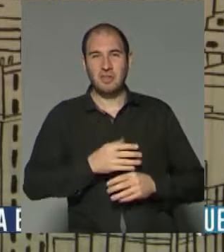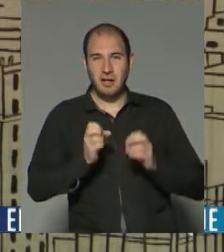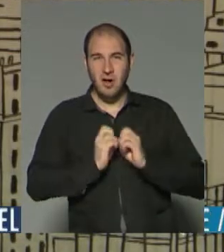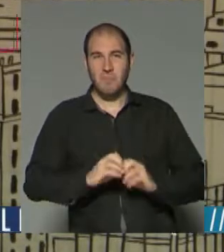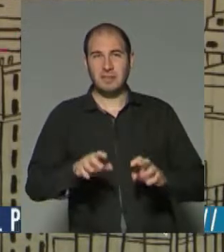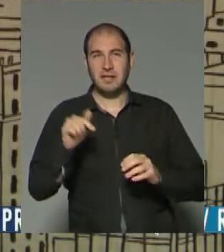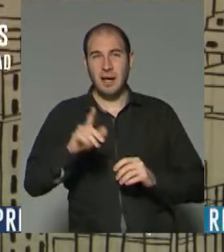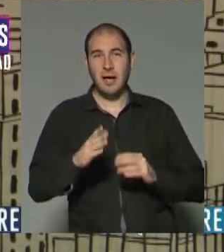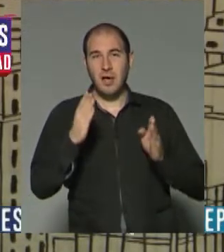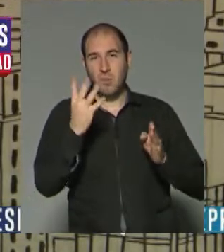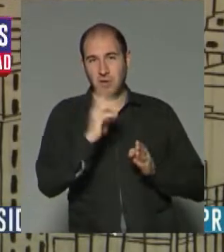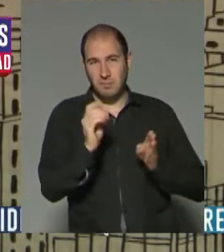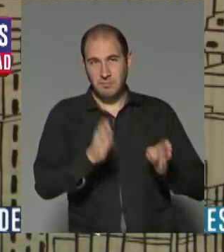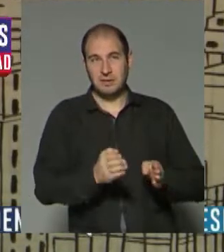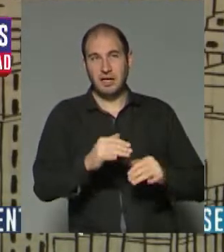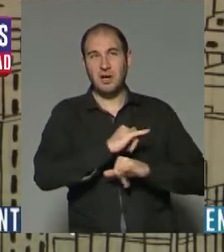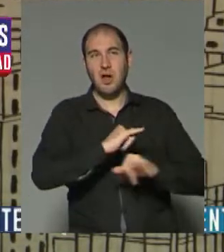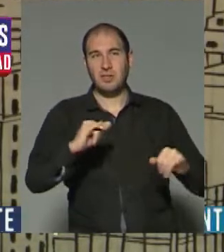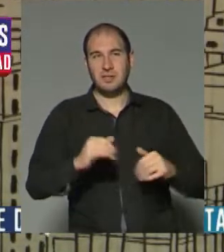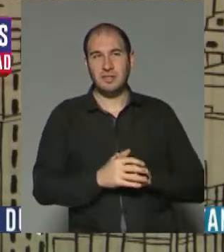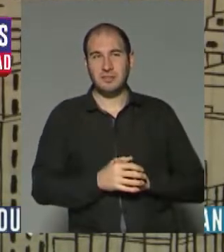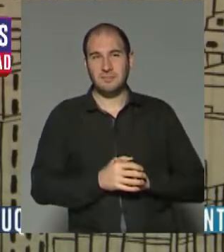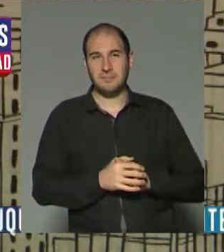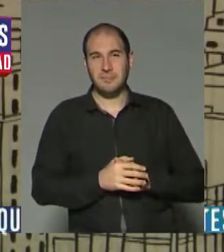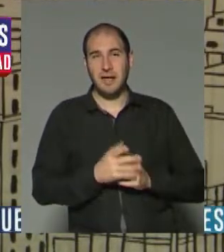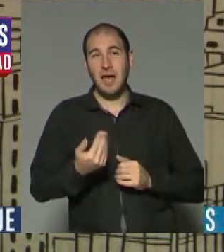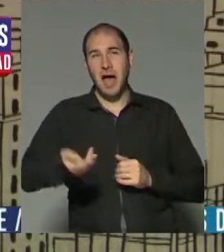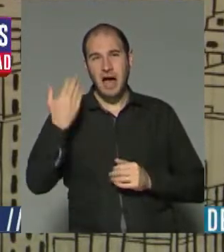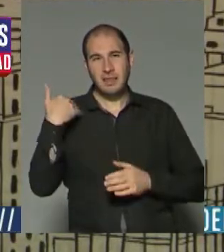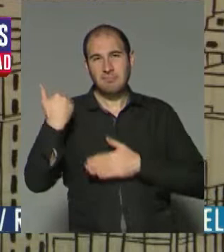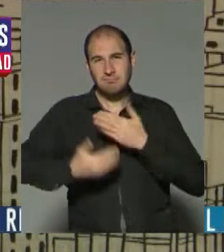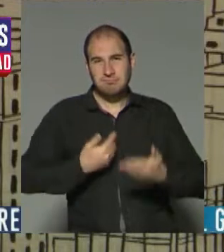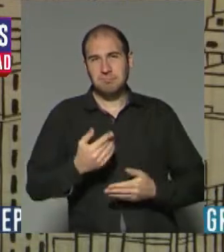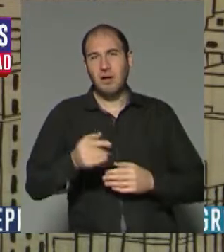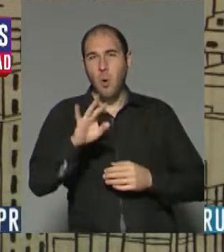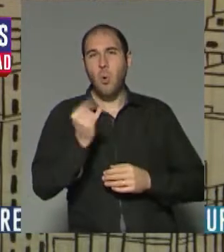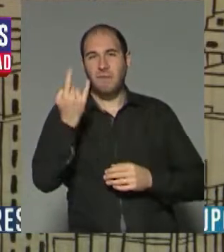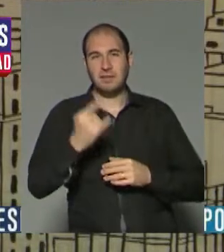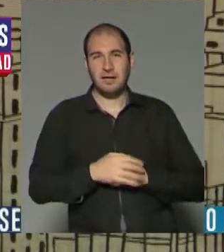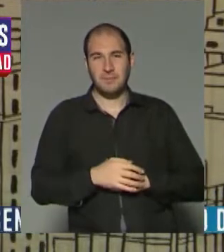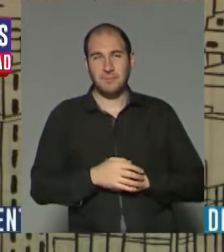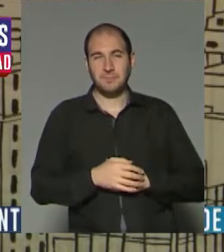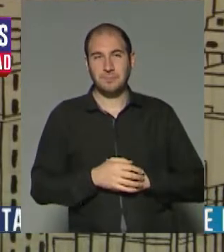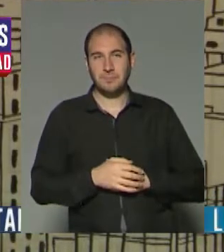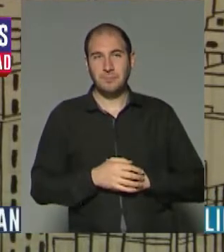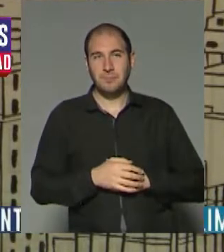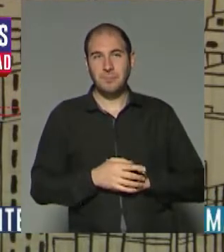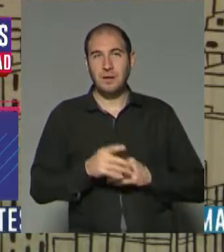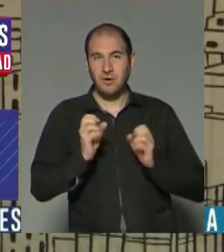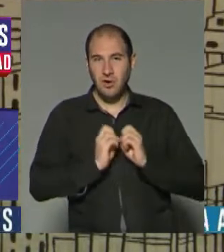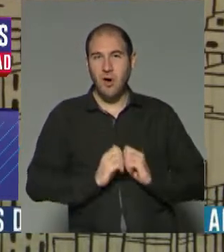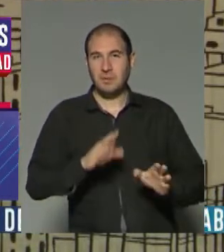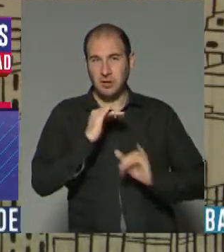arrancar en este primer cuatrimestre con todas las noticias que ya viene teniendo nuestra querida universidad. Así que, bueno, voy a